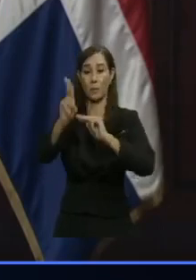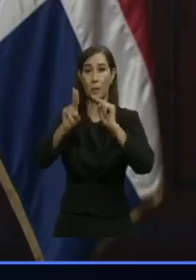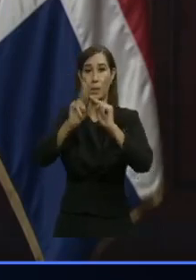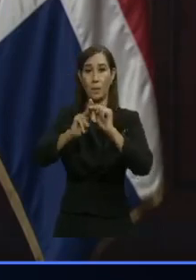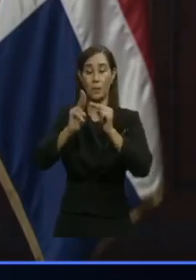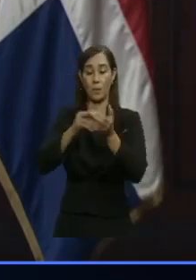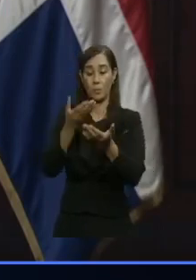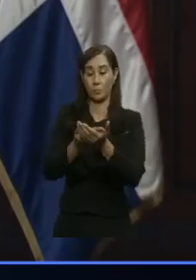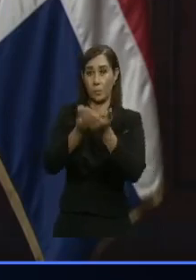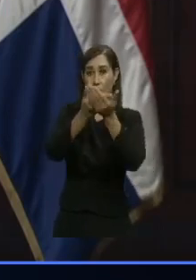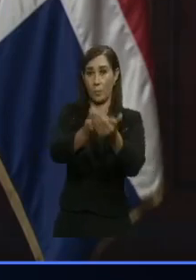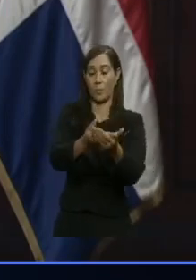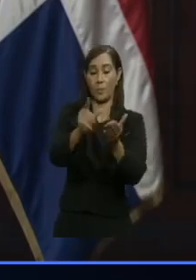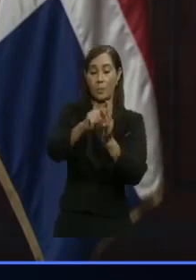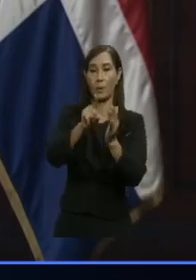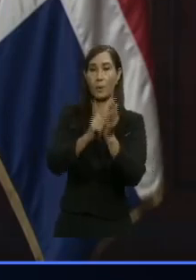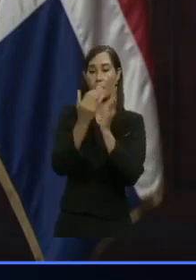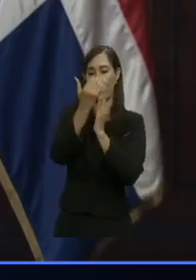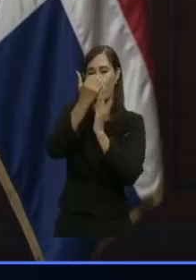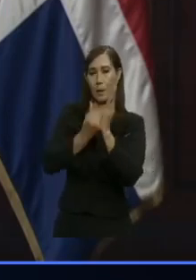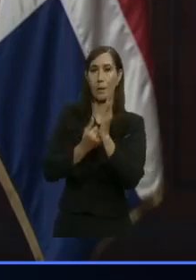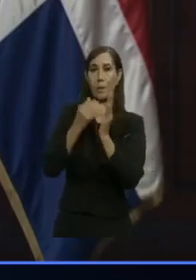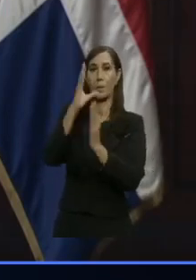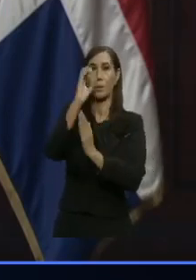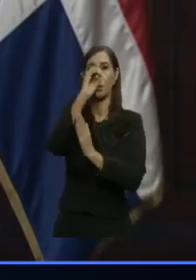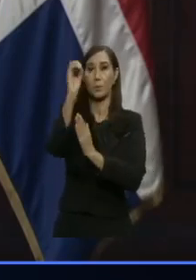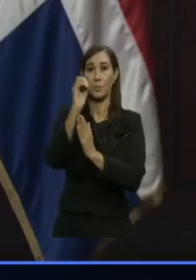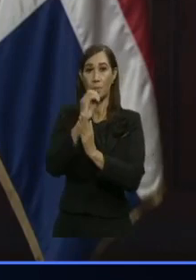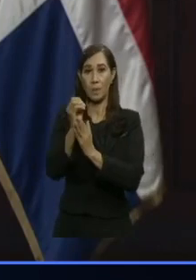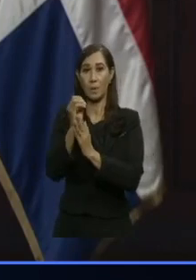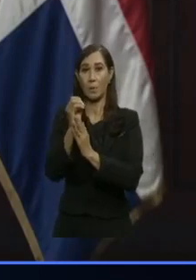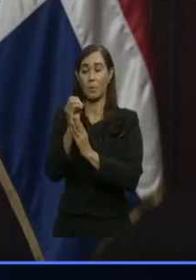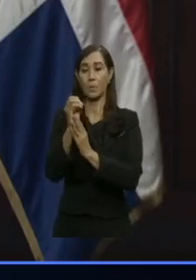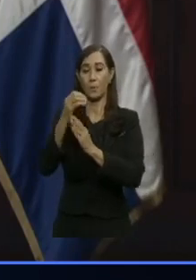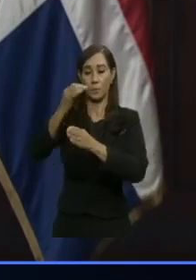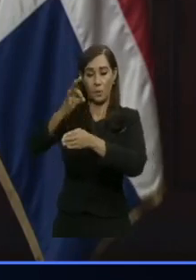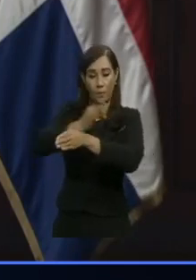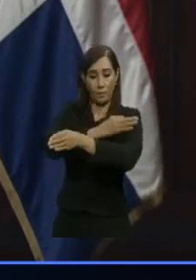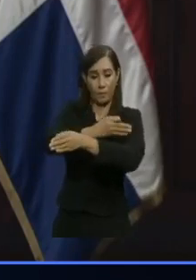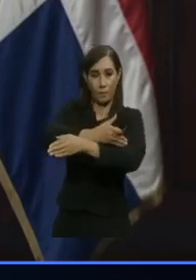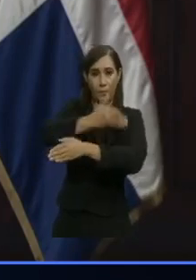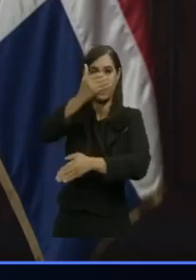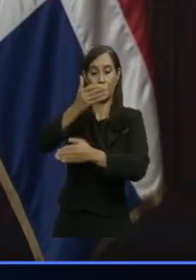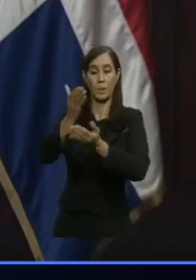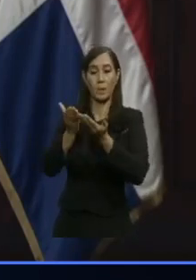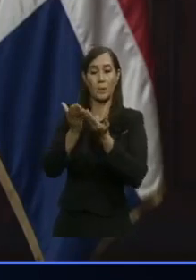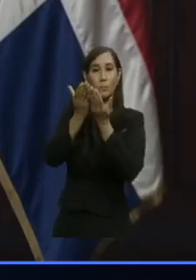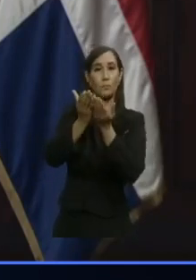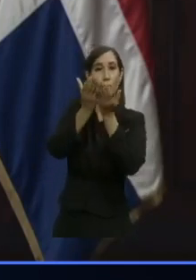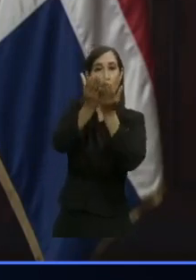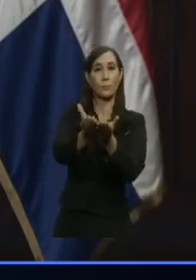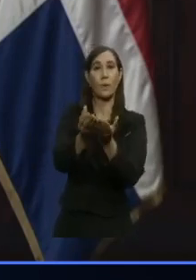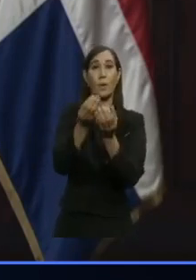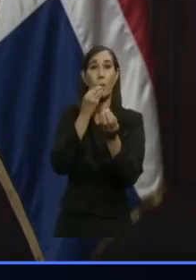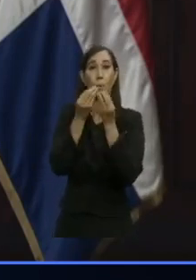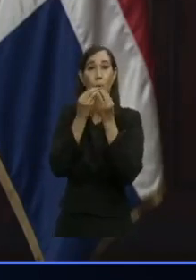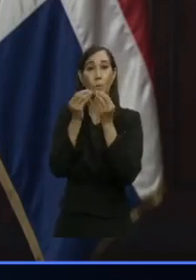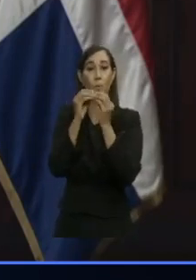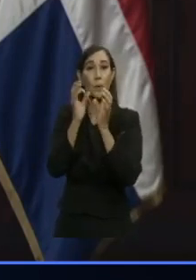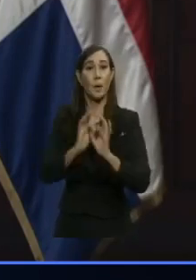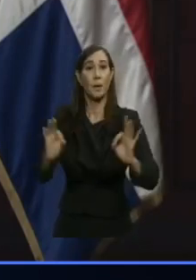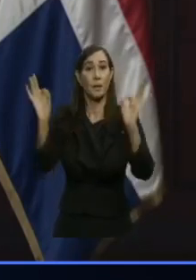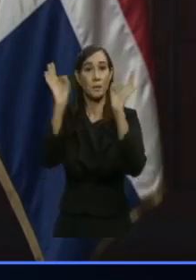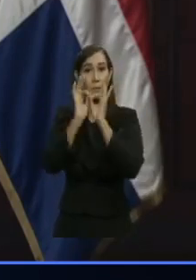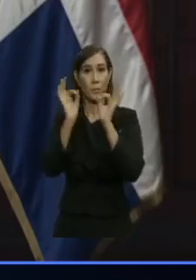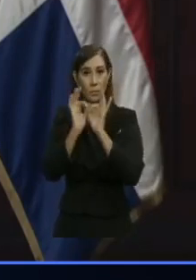caso de la regulación porque hay varias medidas y yo me preguntaba aquí mientras veía al presidente quién va a